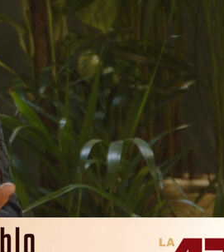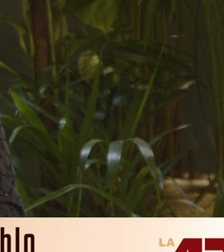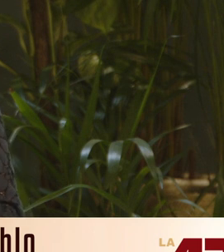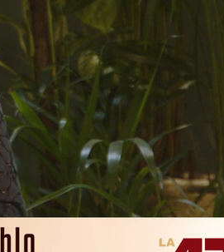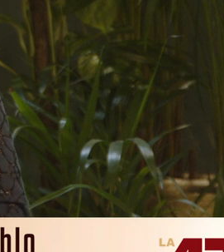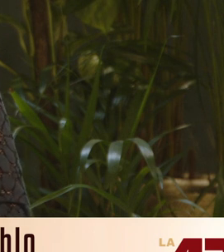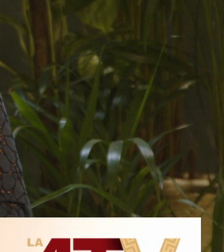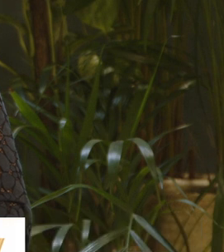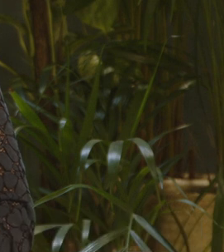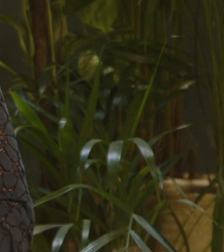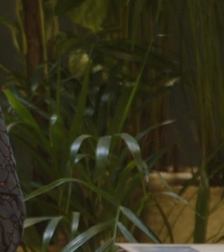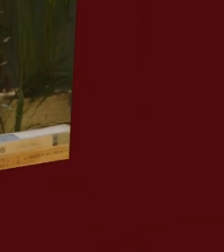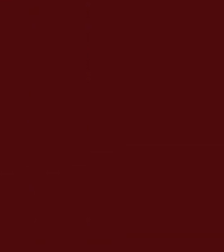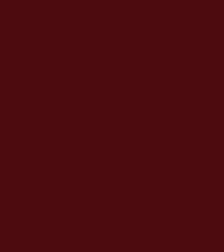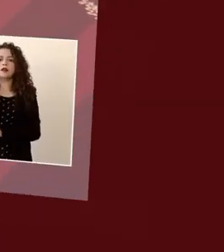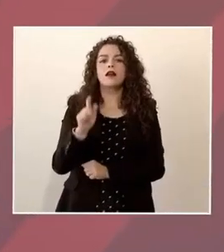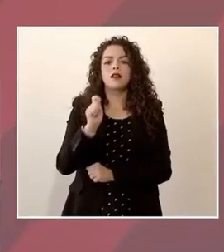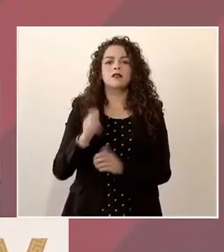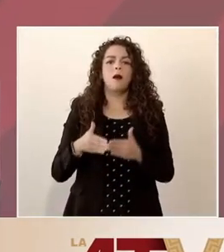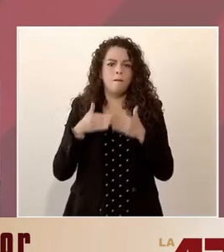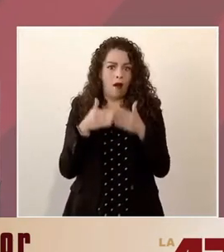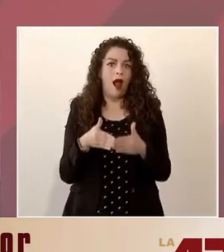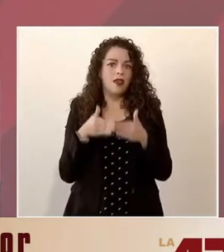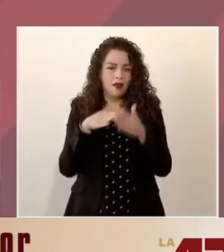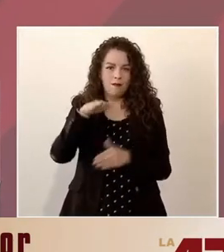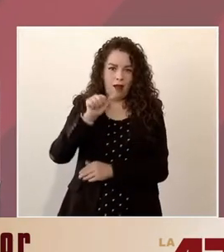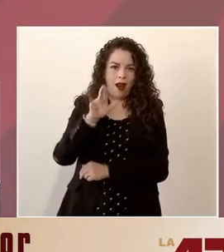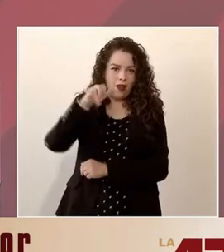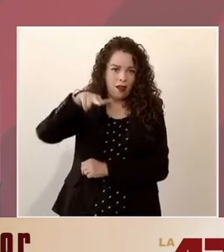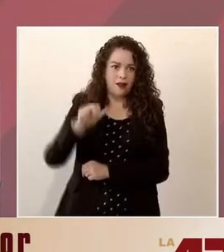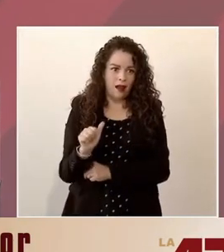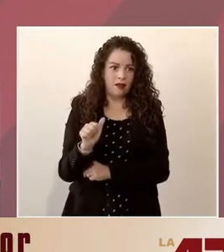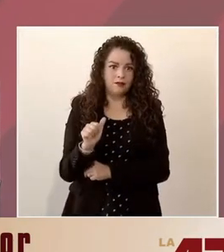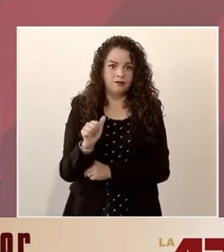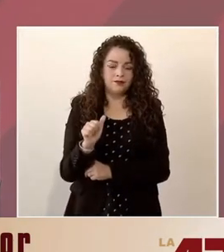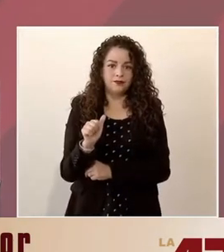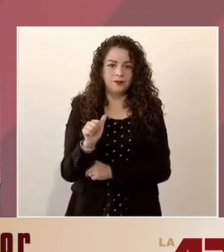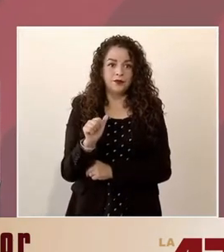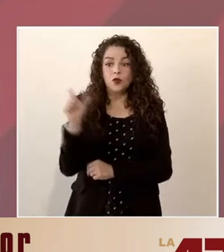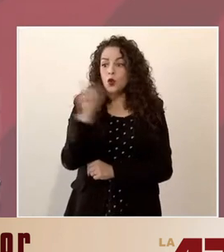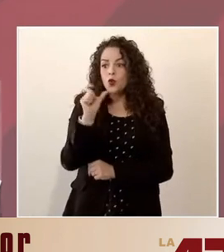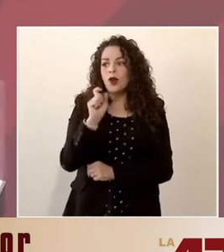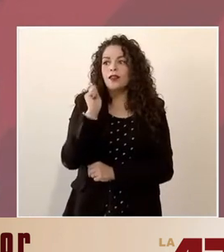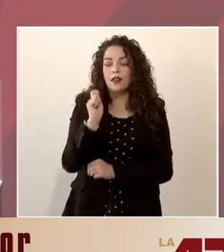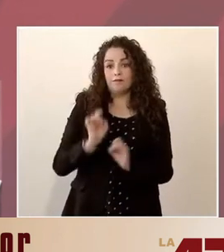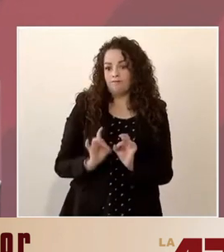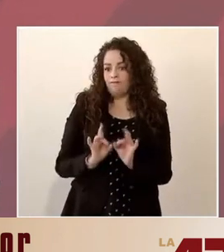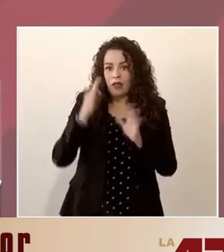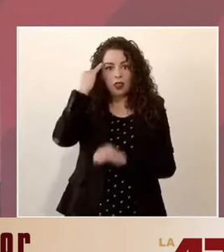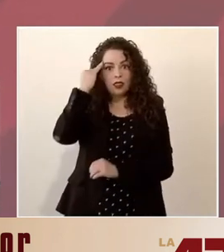naturales como el reciente huracán Ágata. En momentos difíciles como este, por el huracán que